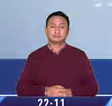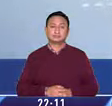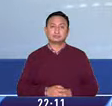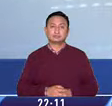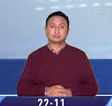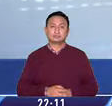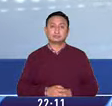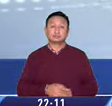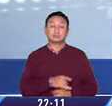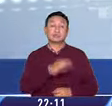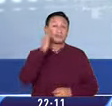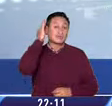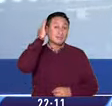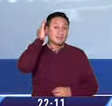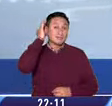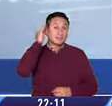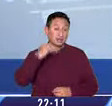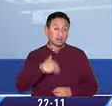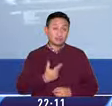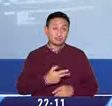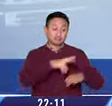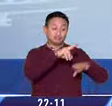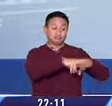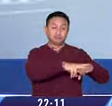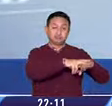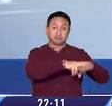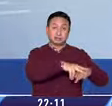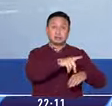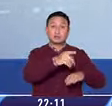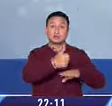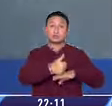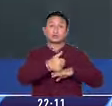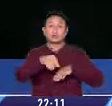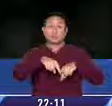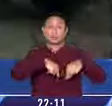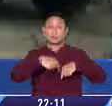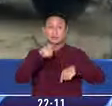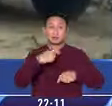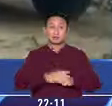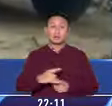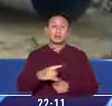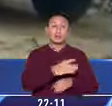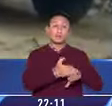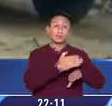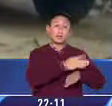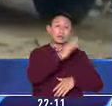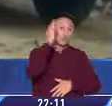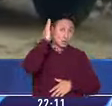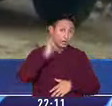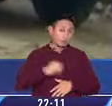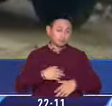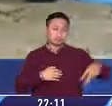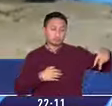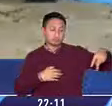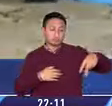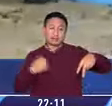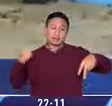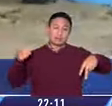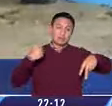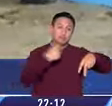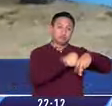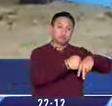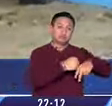El cuerpo de la fémina estaba en el suelo. Según dicen autoridades de tránsito, la mujer fue arrollada por un bus. Esto ocurrió en la